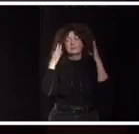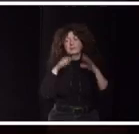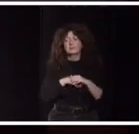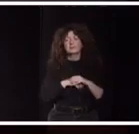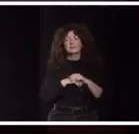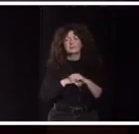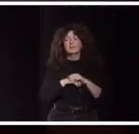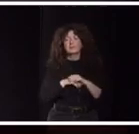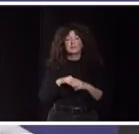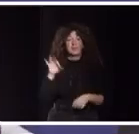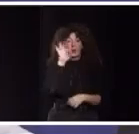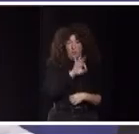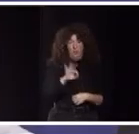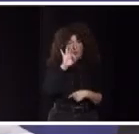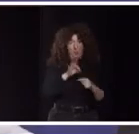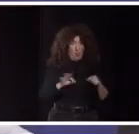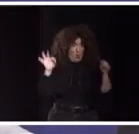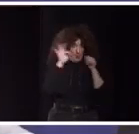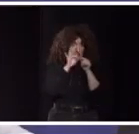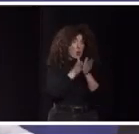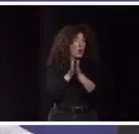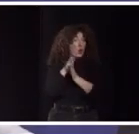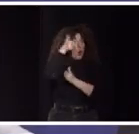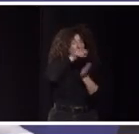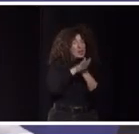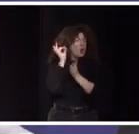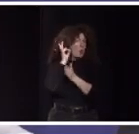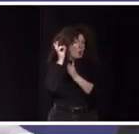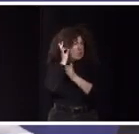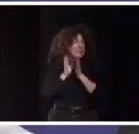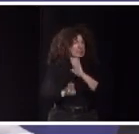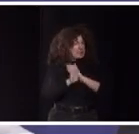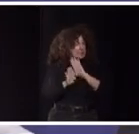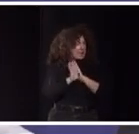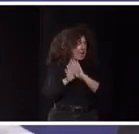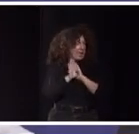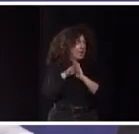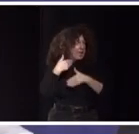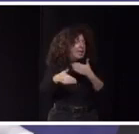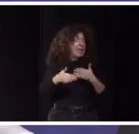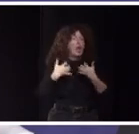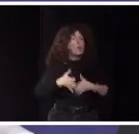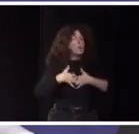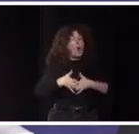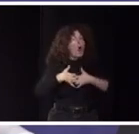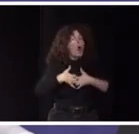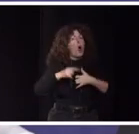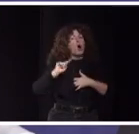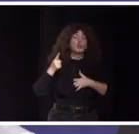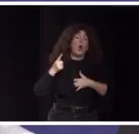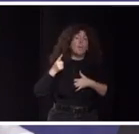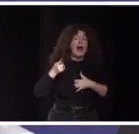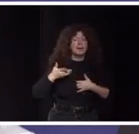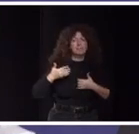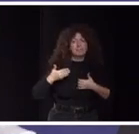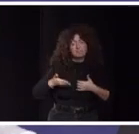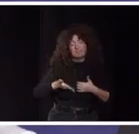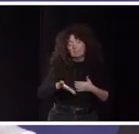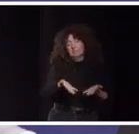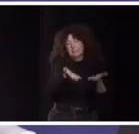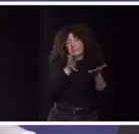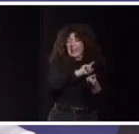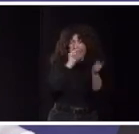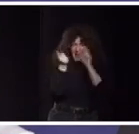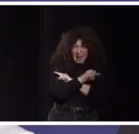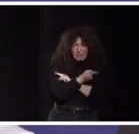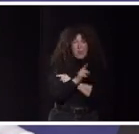Y Podemos, compañeras y compañeros, va a seguir siendo el principal motor de cambio, la principal fuerza de transformación